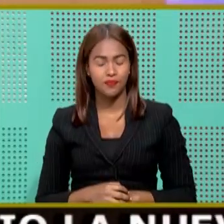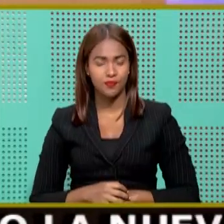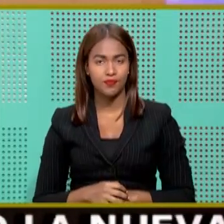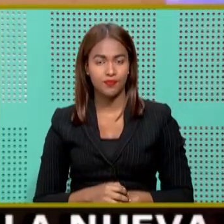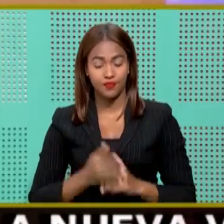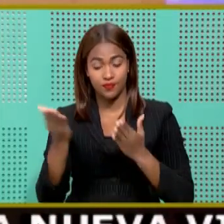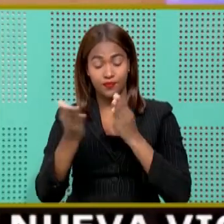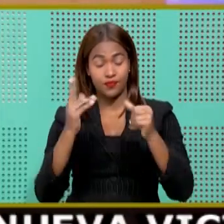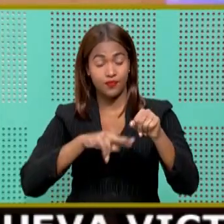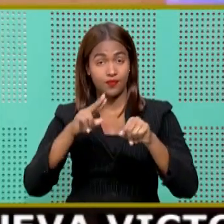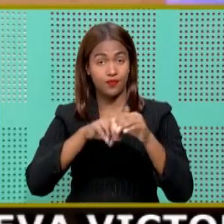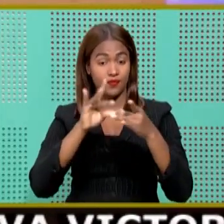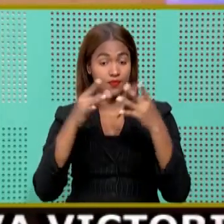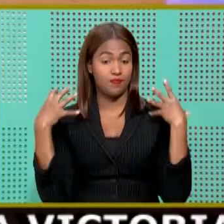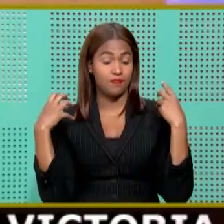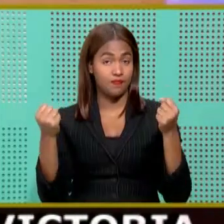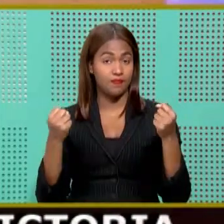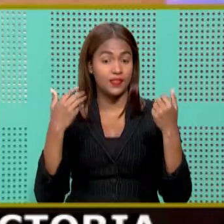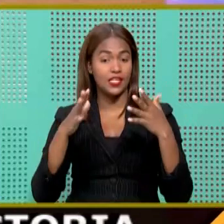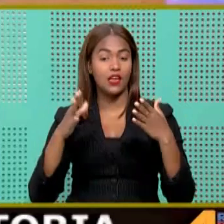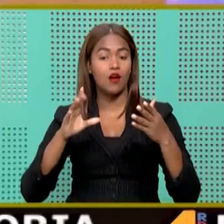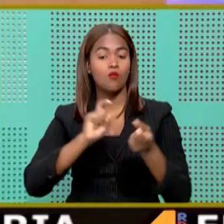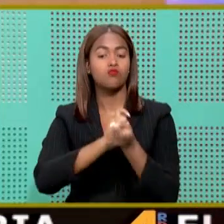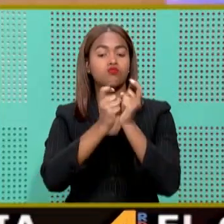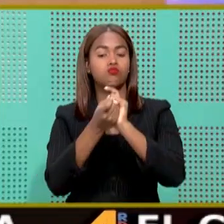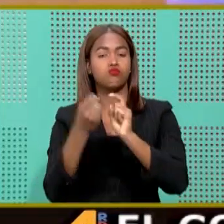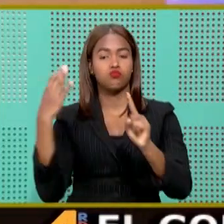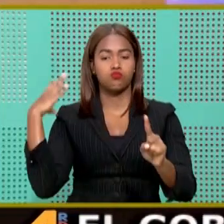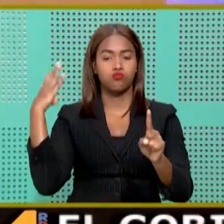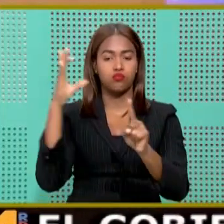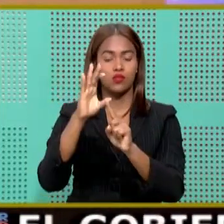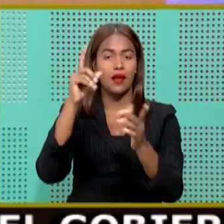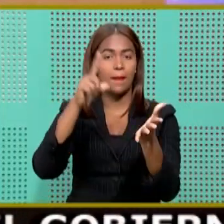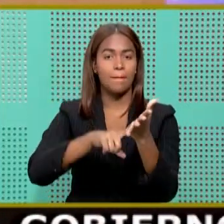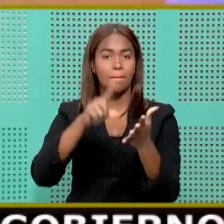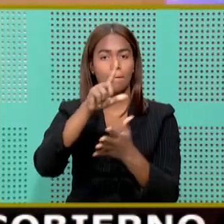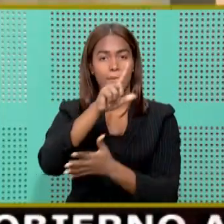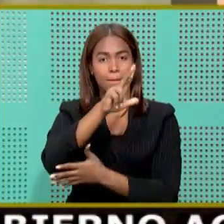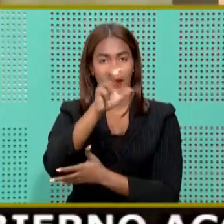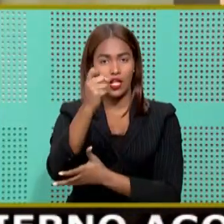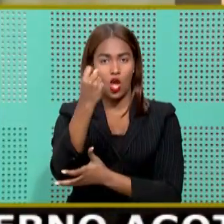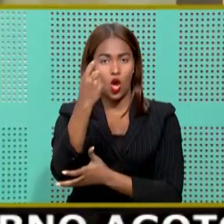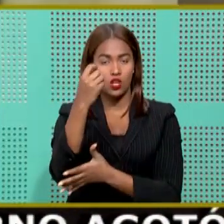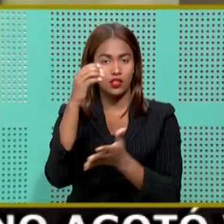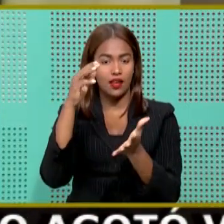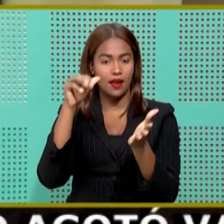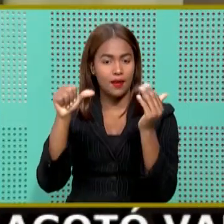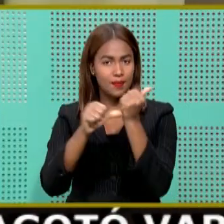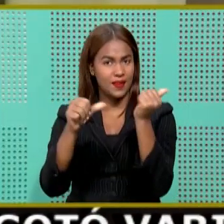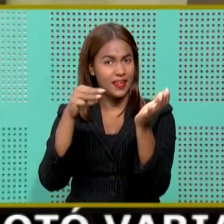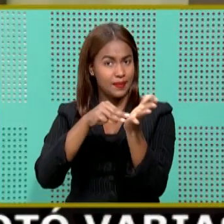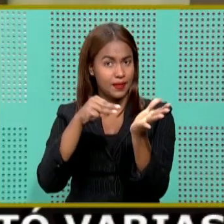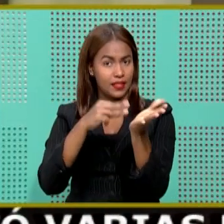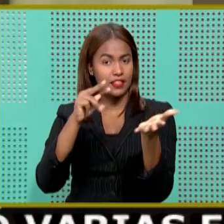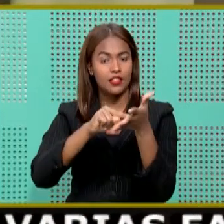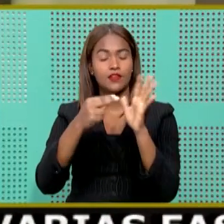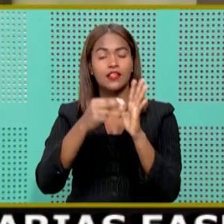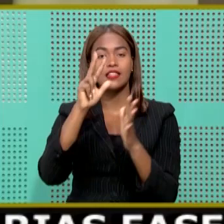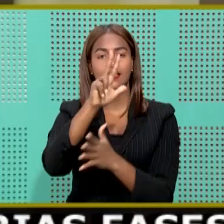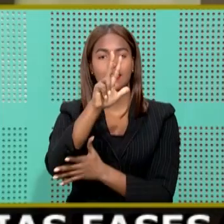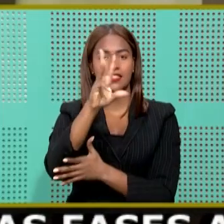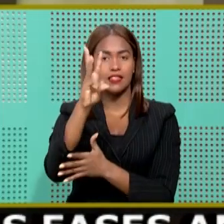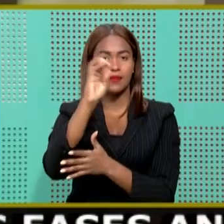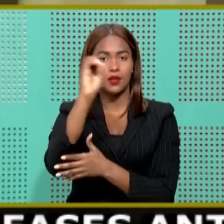El Servicio Nacional de Salud realizó el cambio de designación a 1.311 enfermeras, es decir, el 66% de las